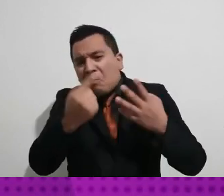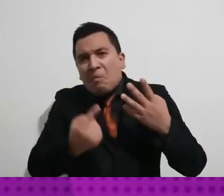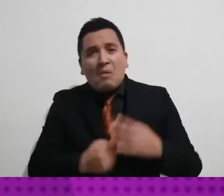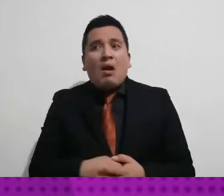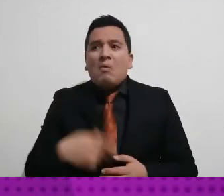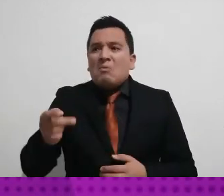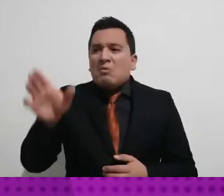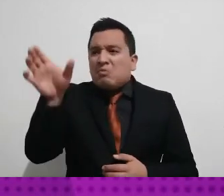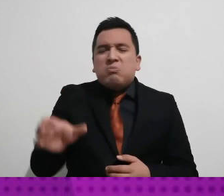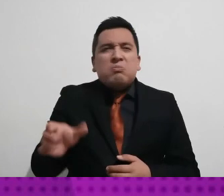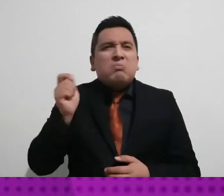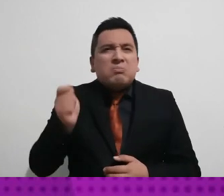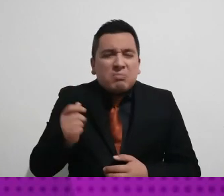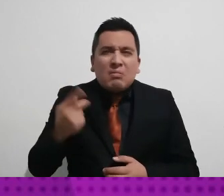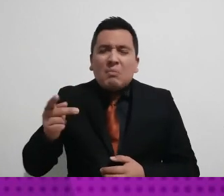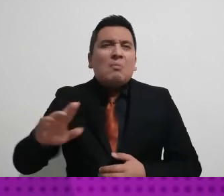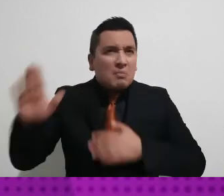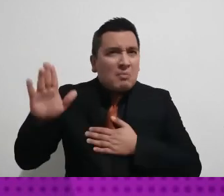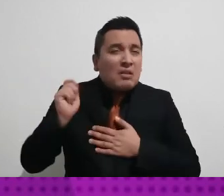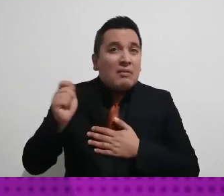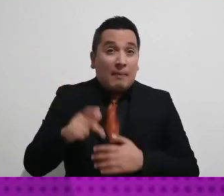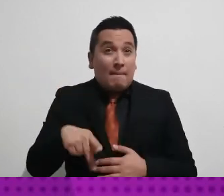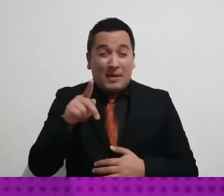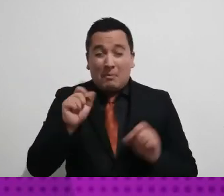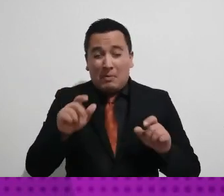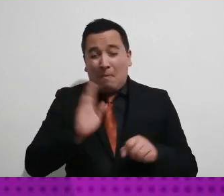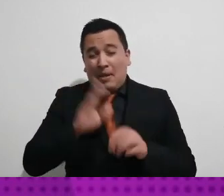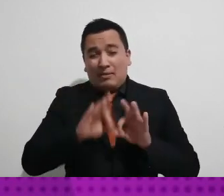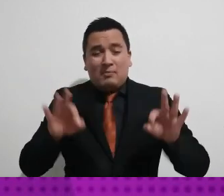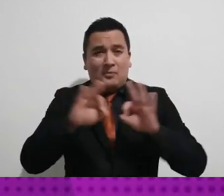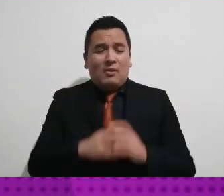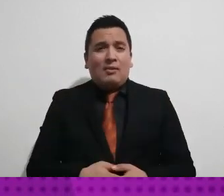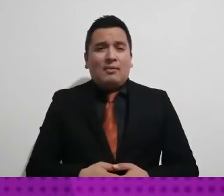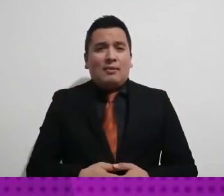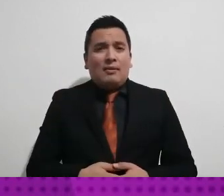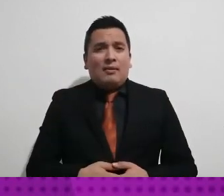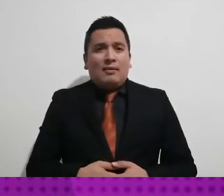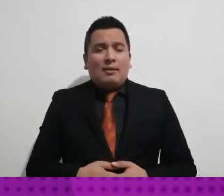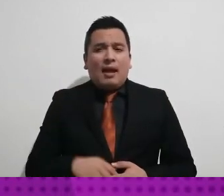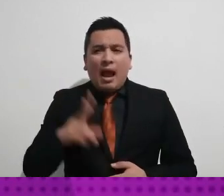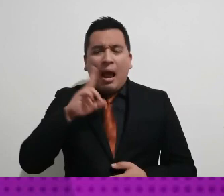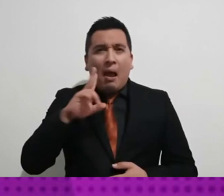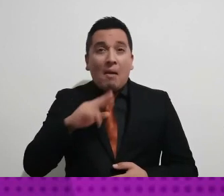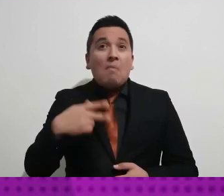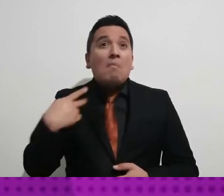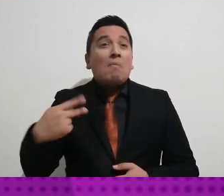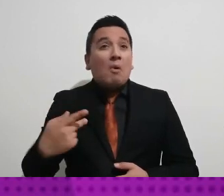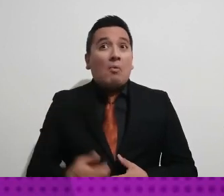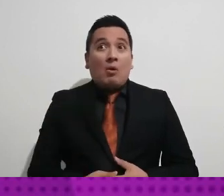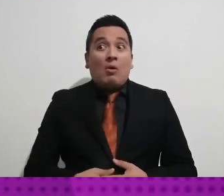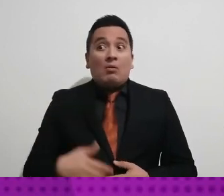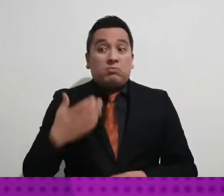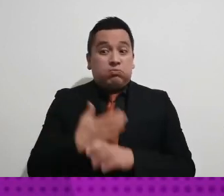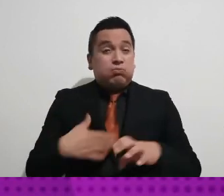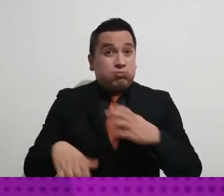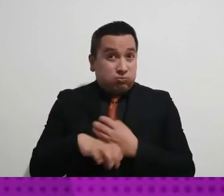principales propuestas, quiénes son ellos, qué nos ofrecen, pero sobre todo y lo más importante, queremos saber su